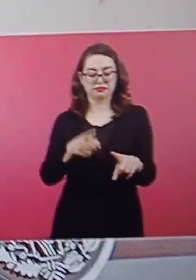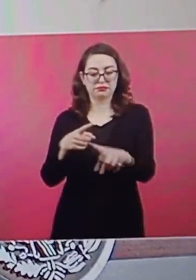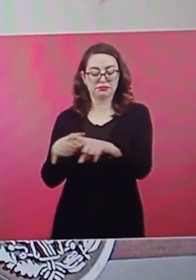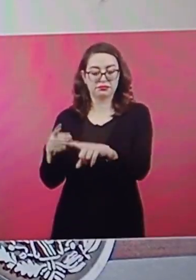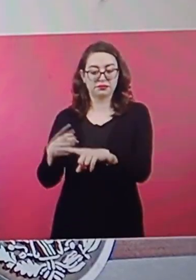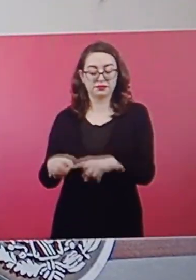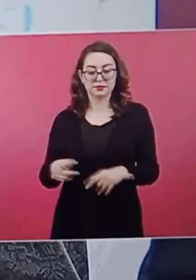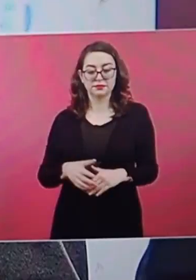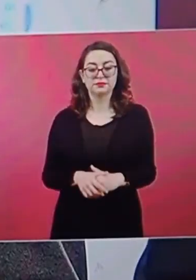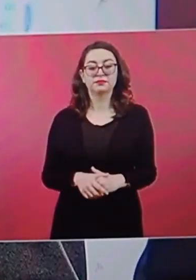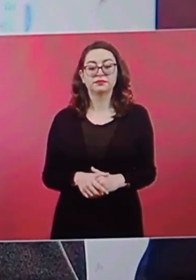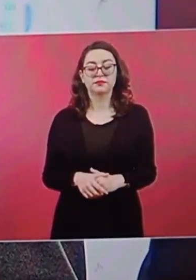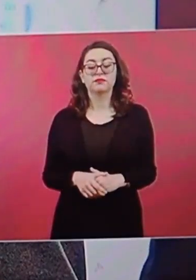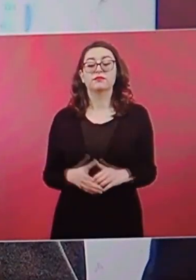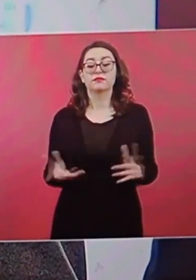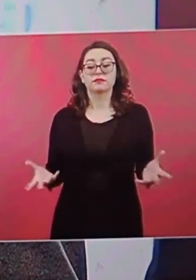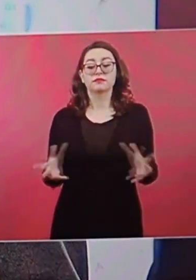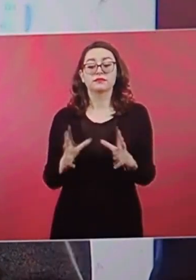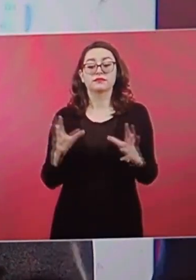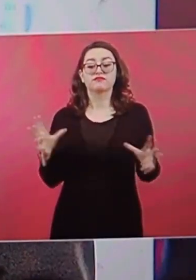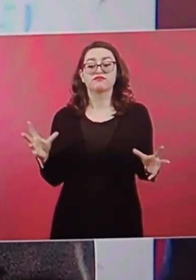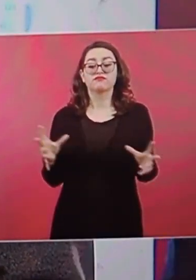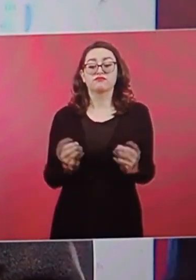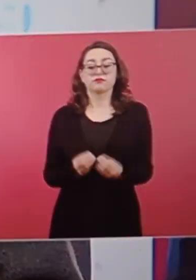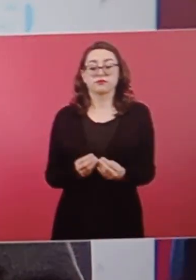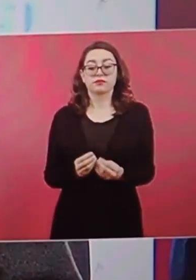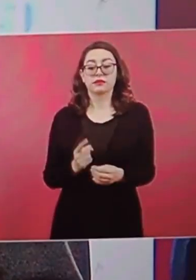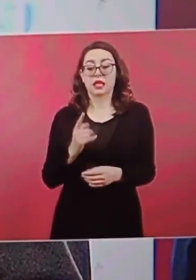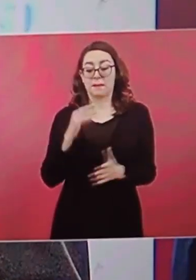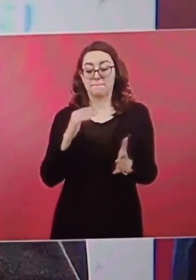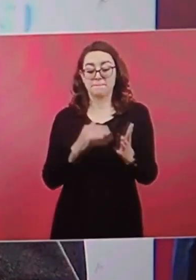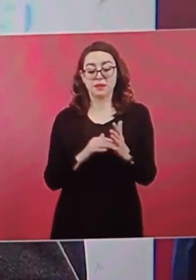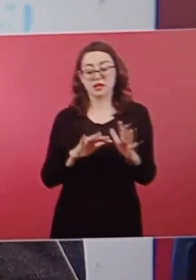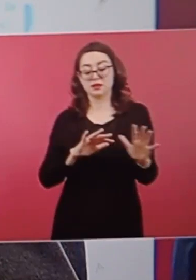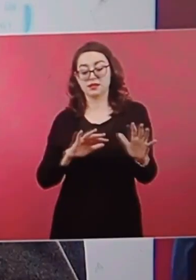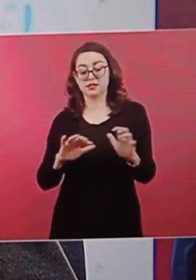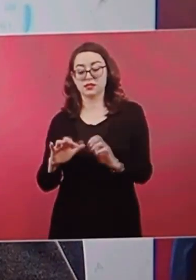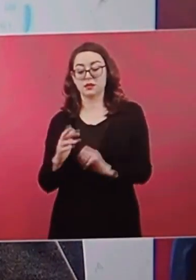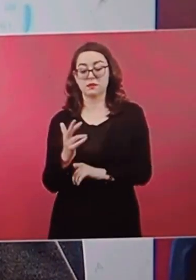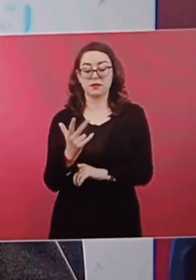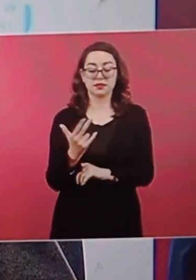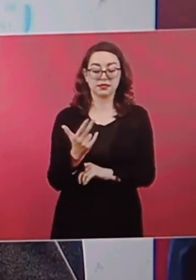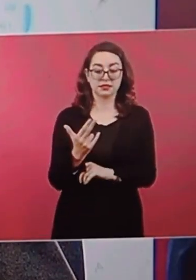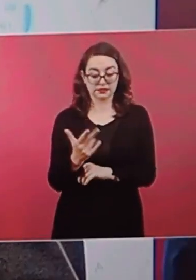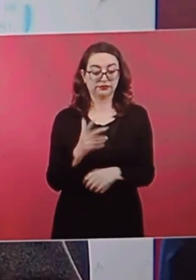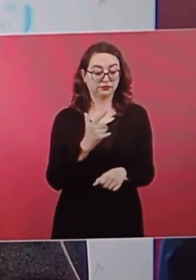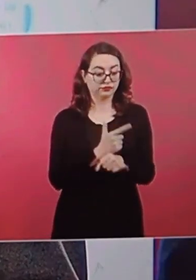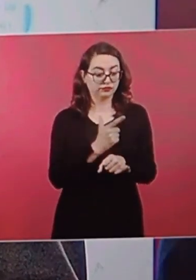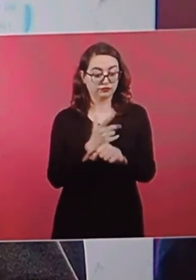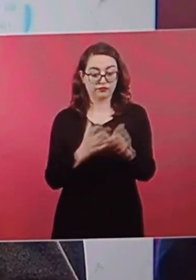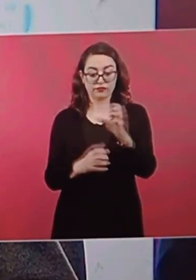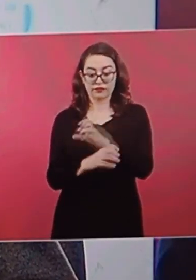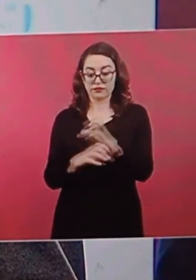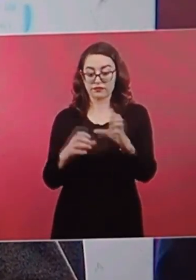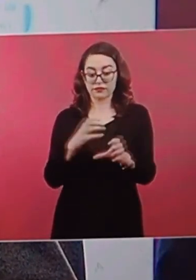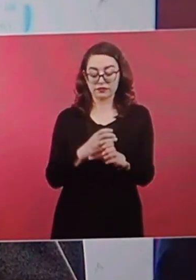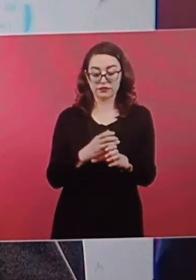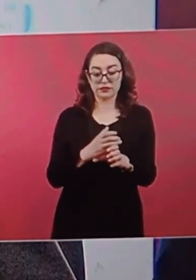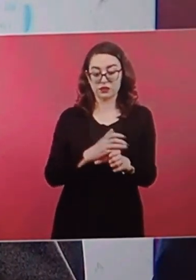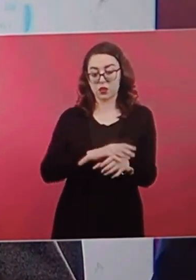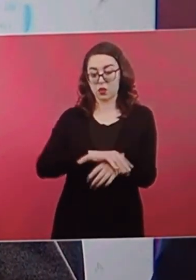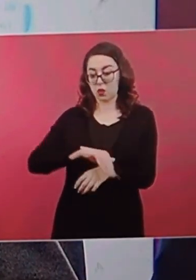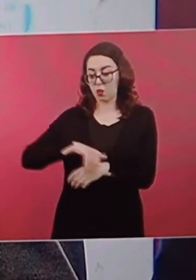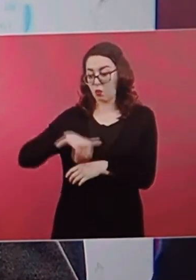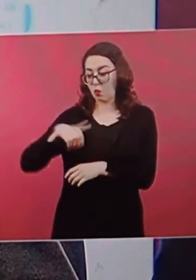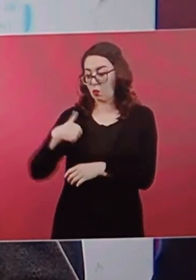cosas como las que hay en la ruta del Tren Maya. Adelante, Diego Prieto. En la medida en